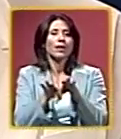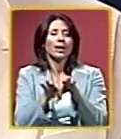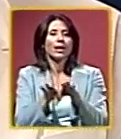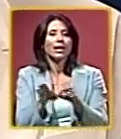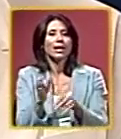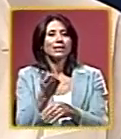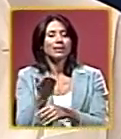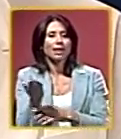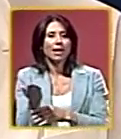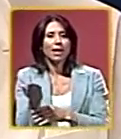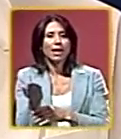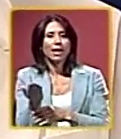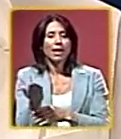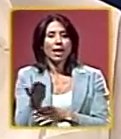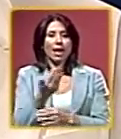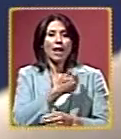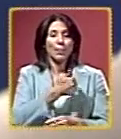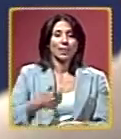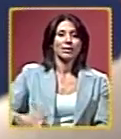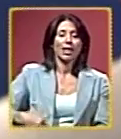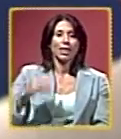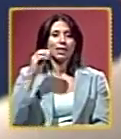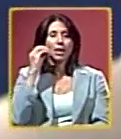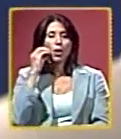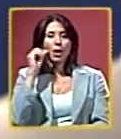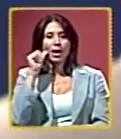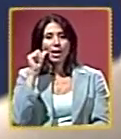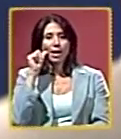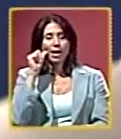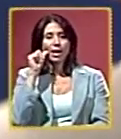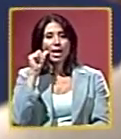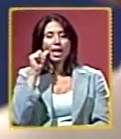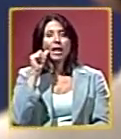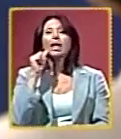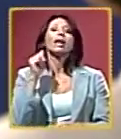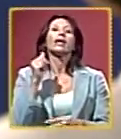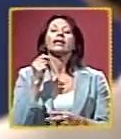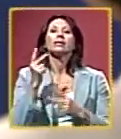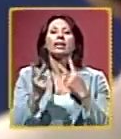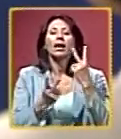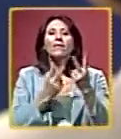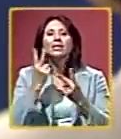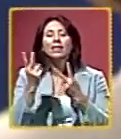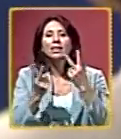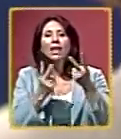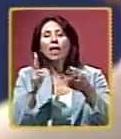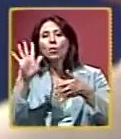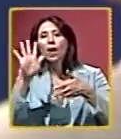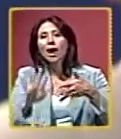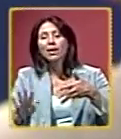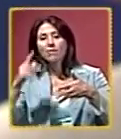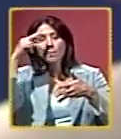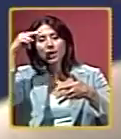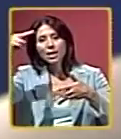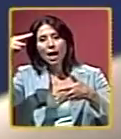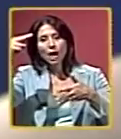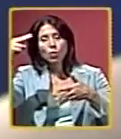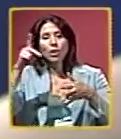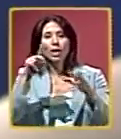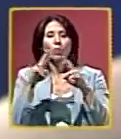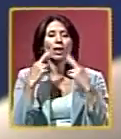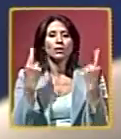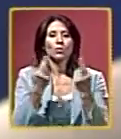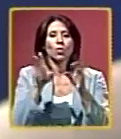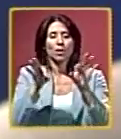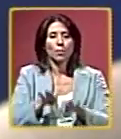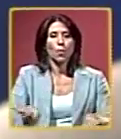que el presidente Arias estará visitando el Caribe mexicano en una reunión